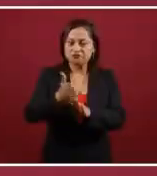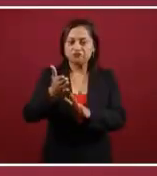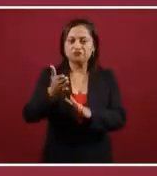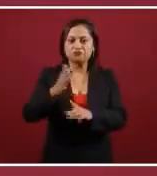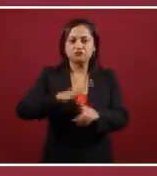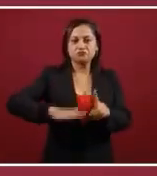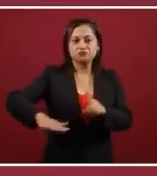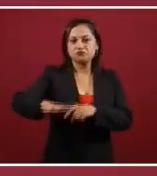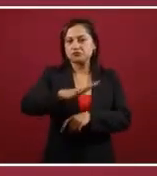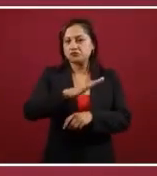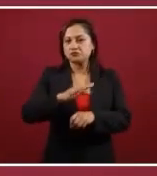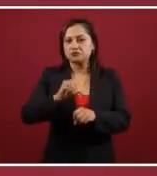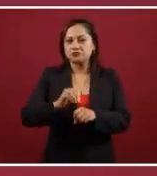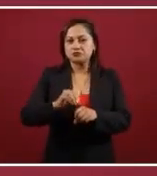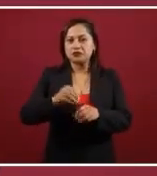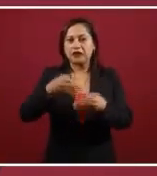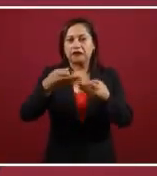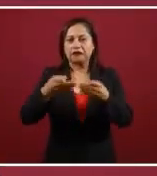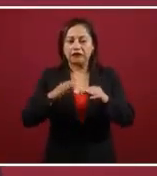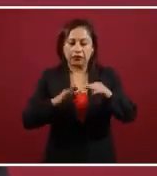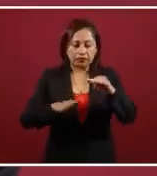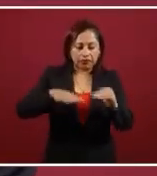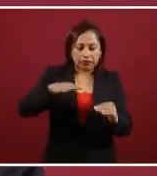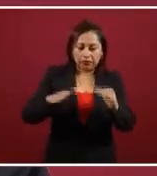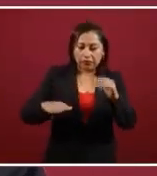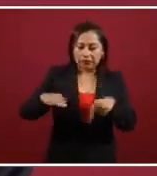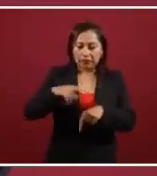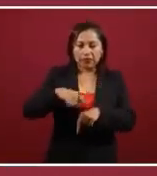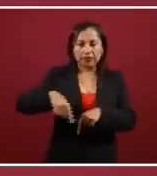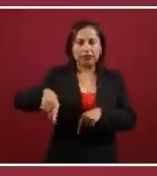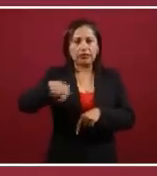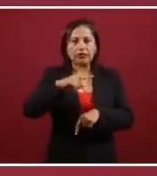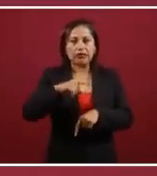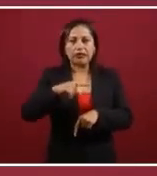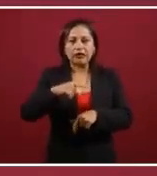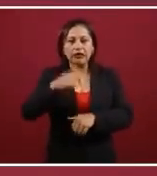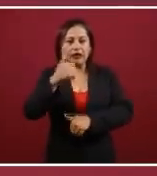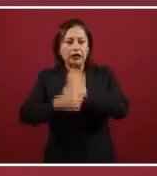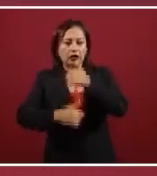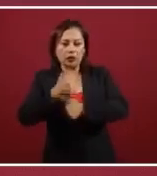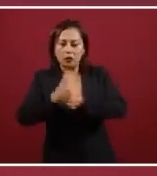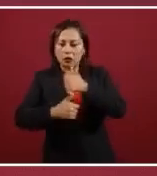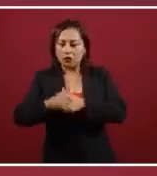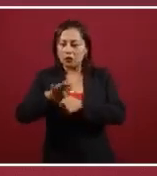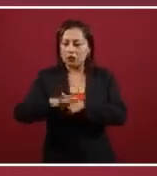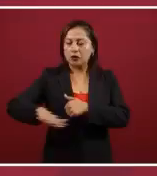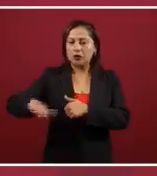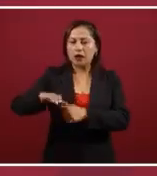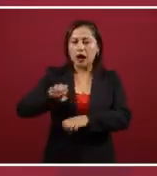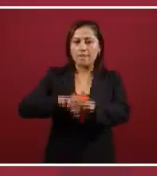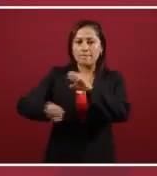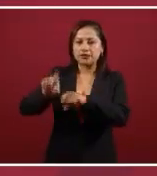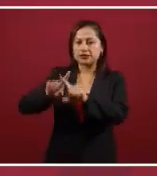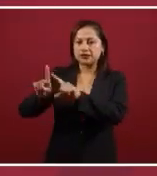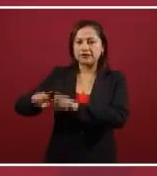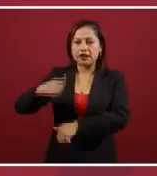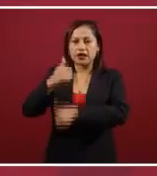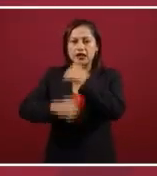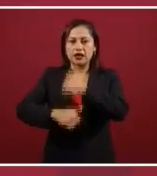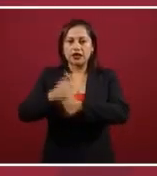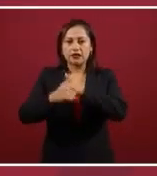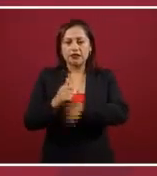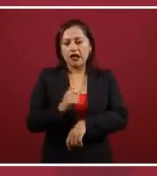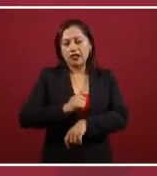no hay piso parejo, la gana el empresario o el contratista con influencia